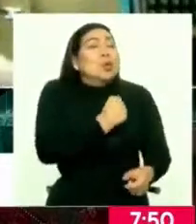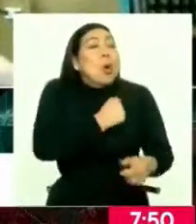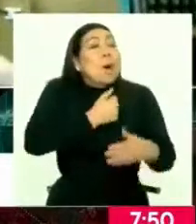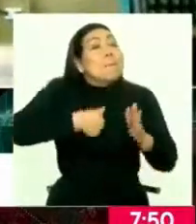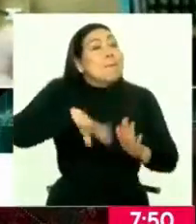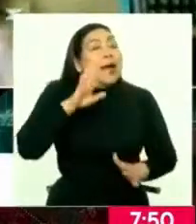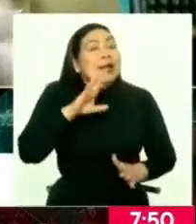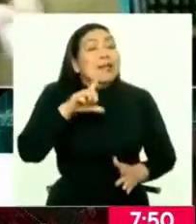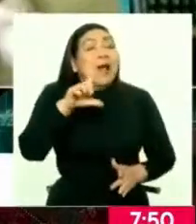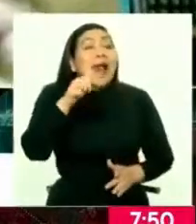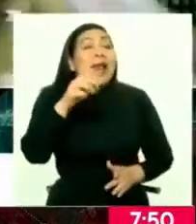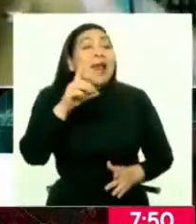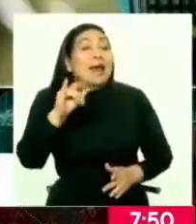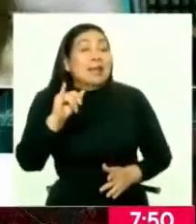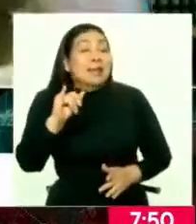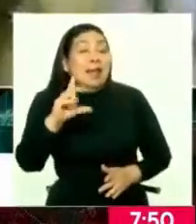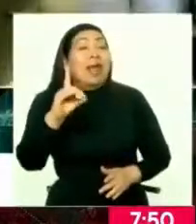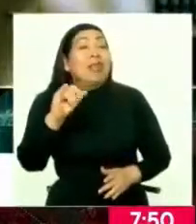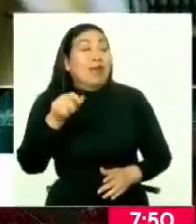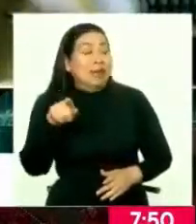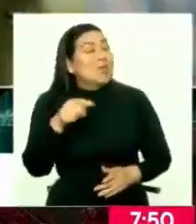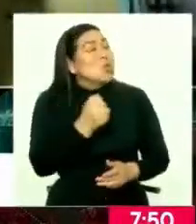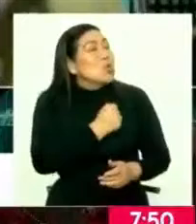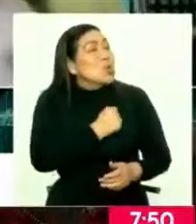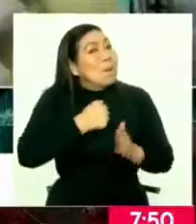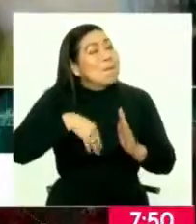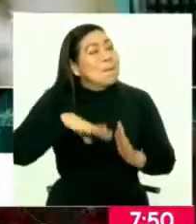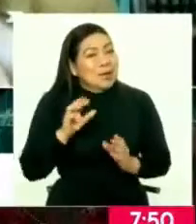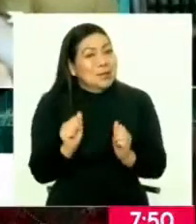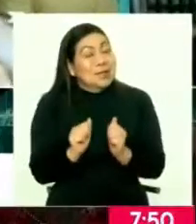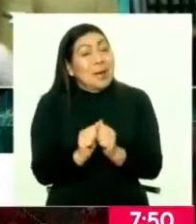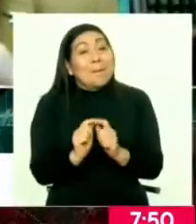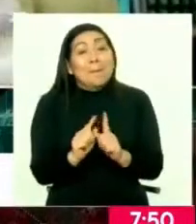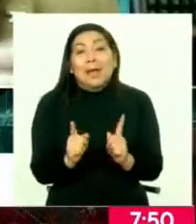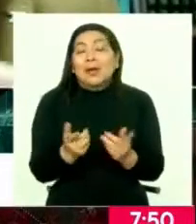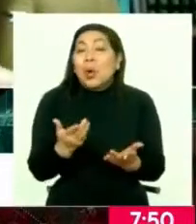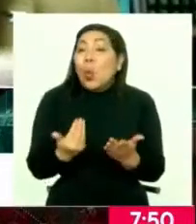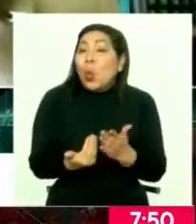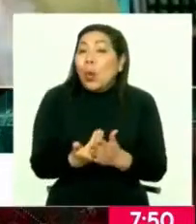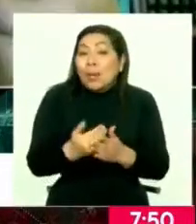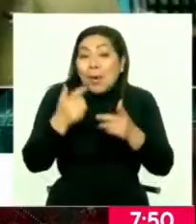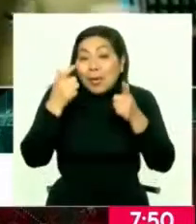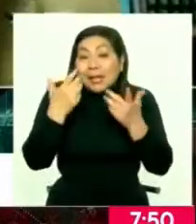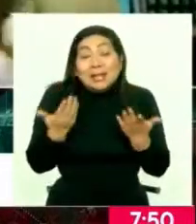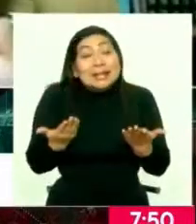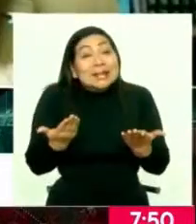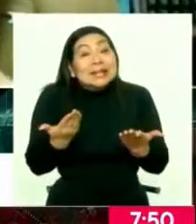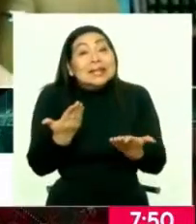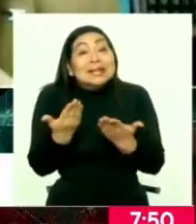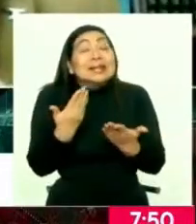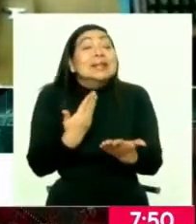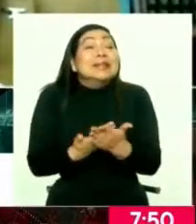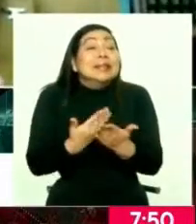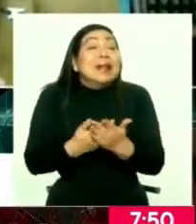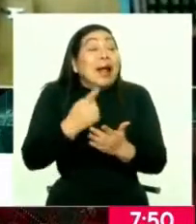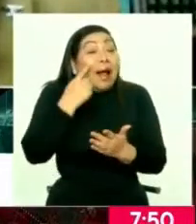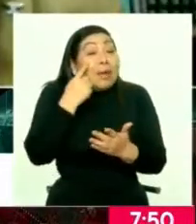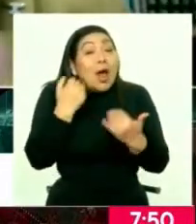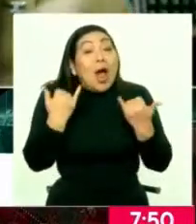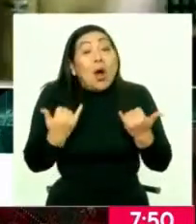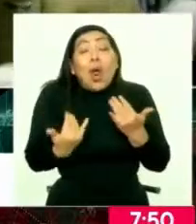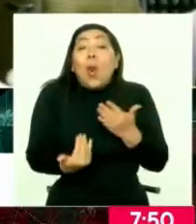Pero va a depender de lo que hagan la reina consorte y el nuevo rey en los hechos, ¿no?